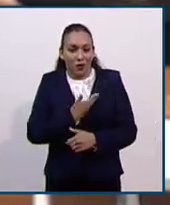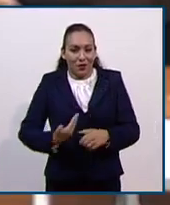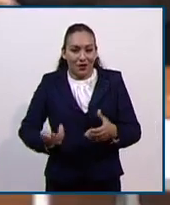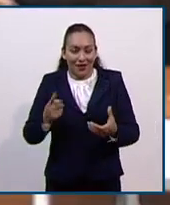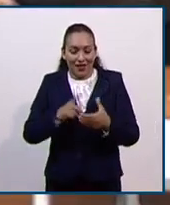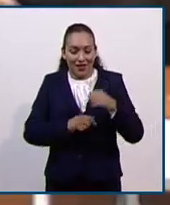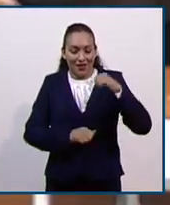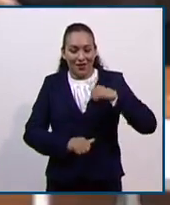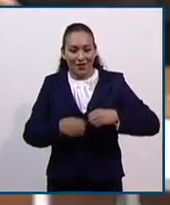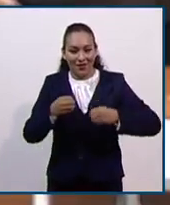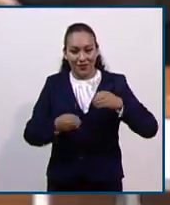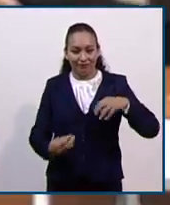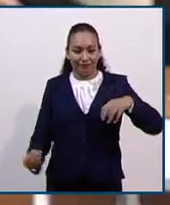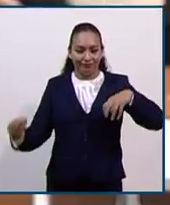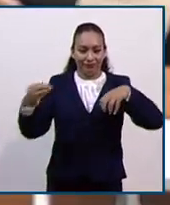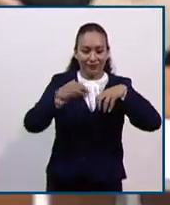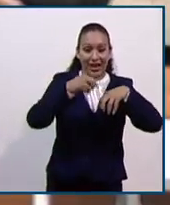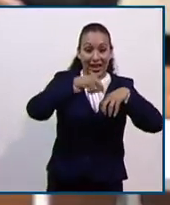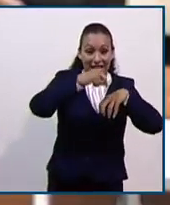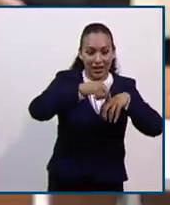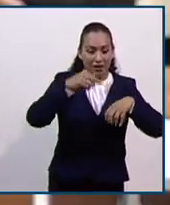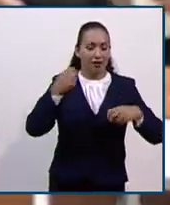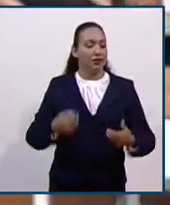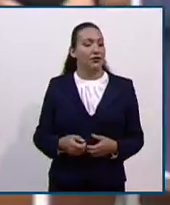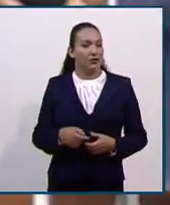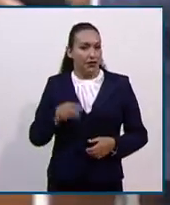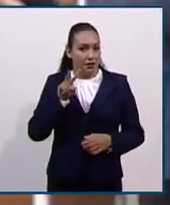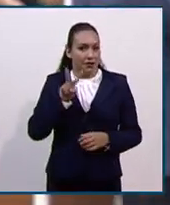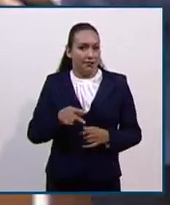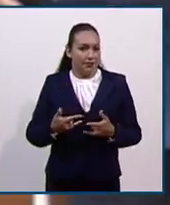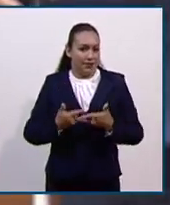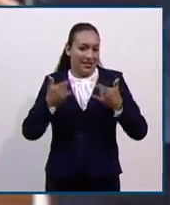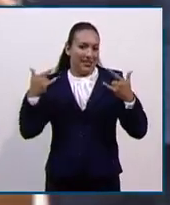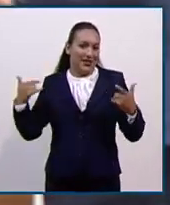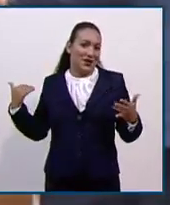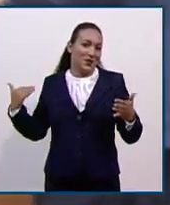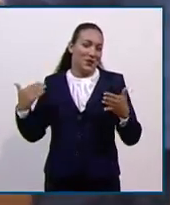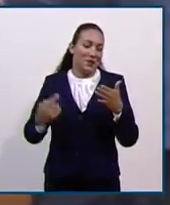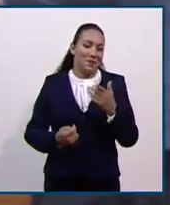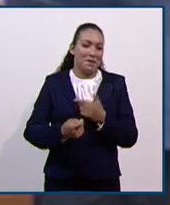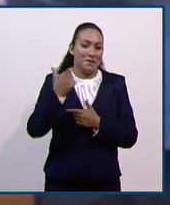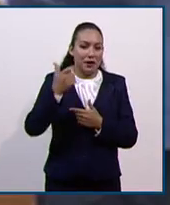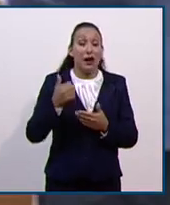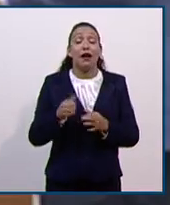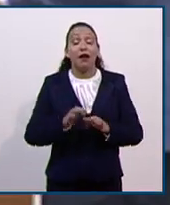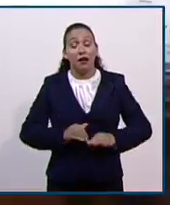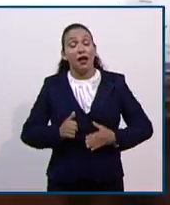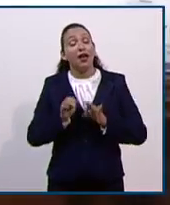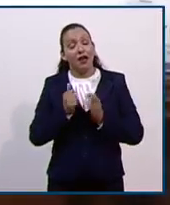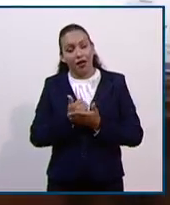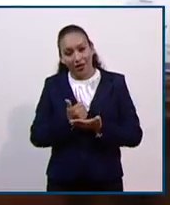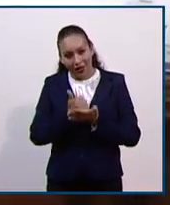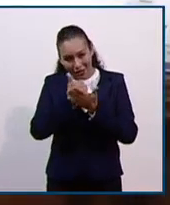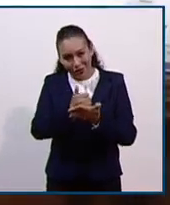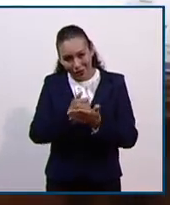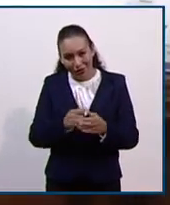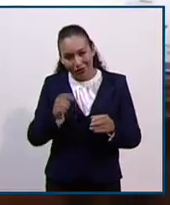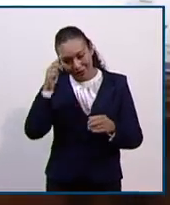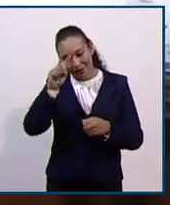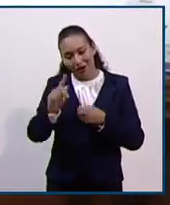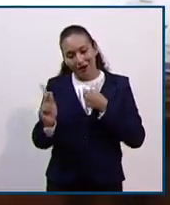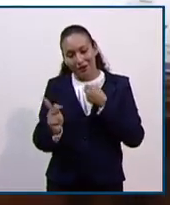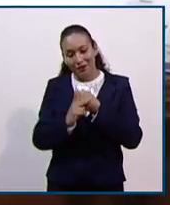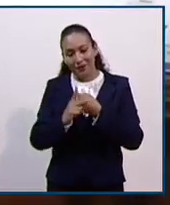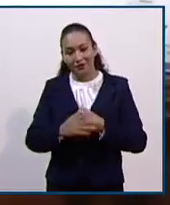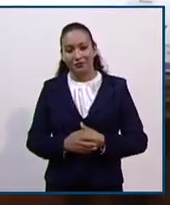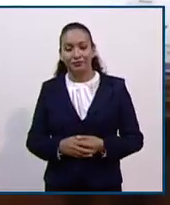tenemos un gran trabajo por hacer. Creo que es un momento histórico, no solamente para los medios alternativos, sino para la justicia de este país. Como secretaria técnica del